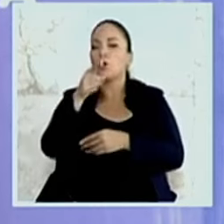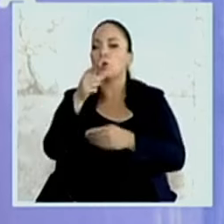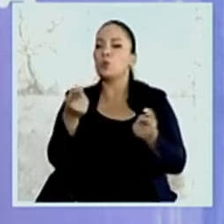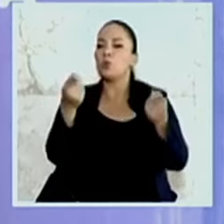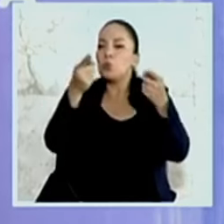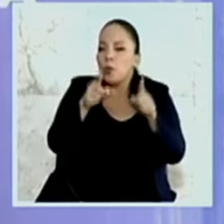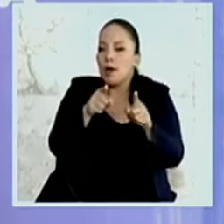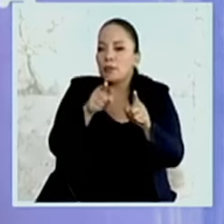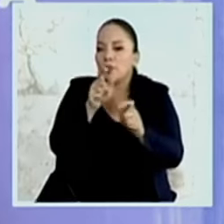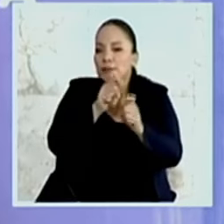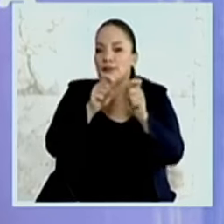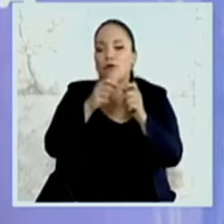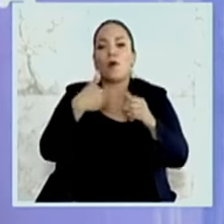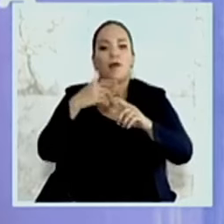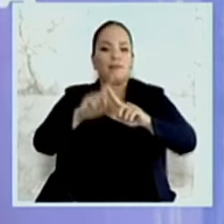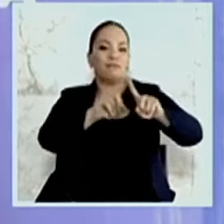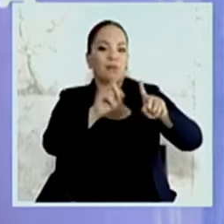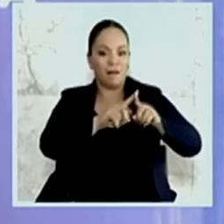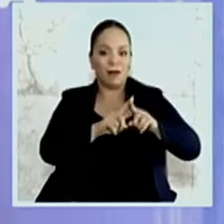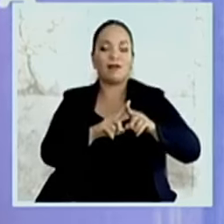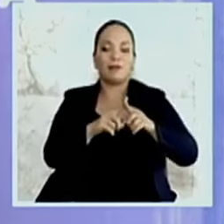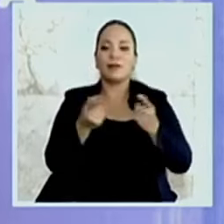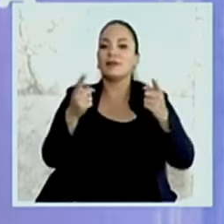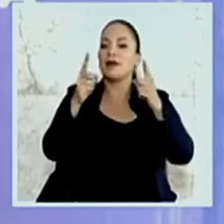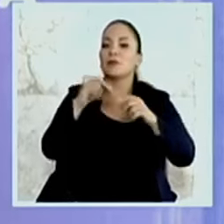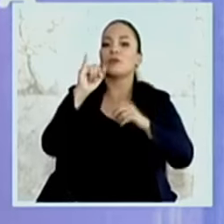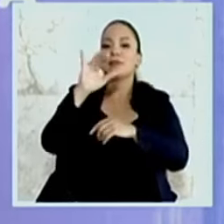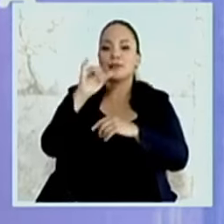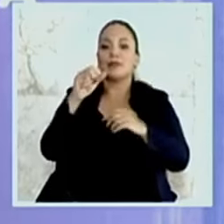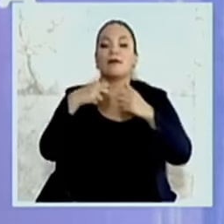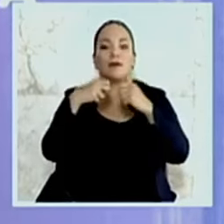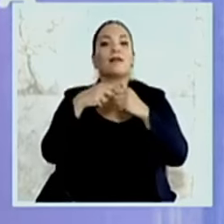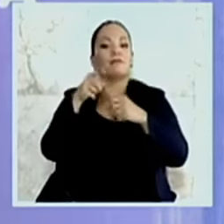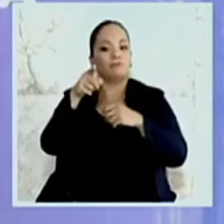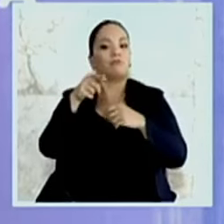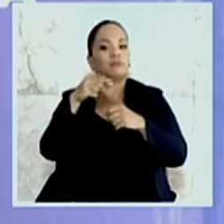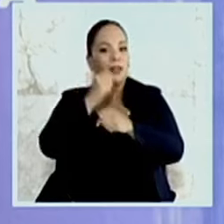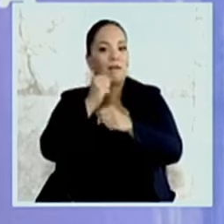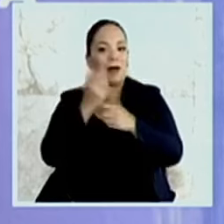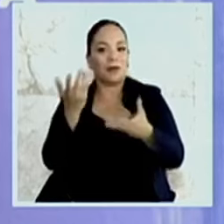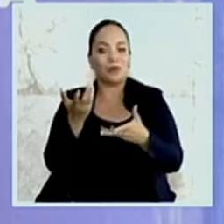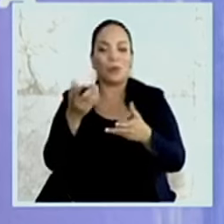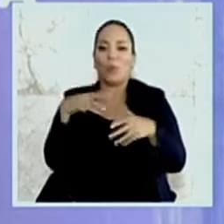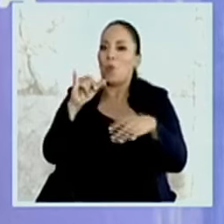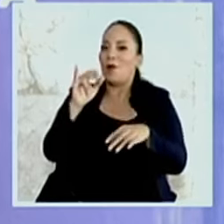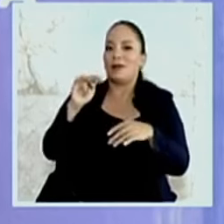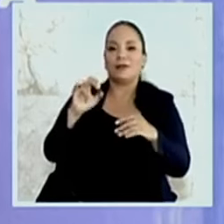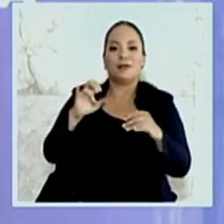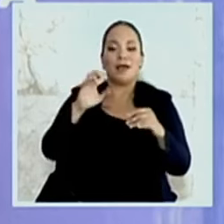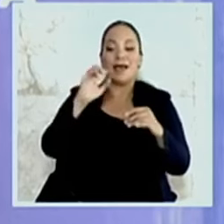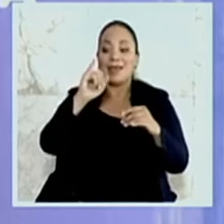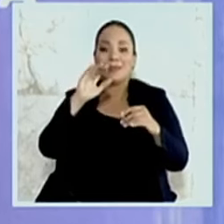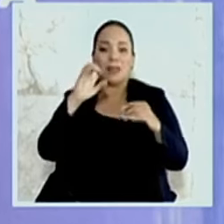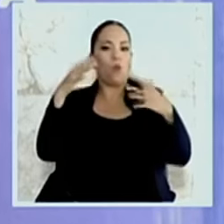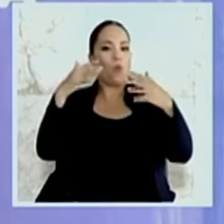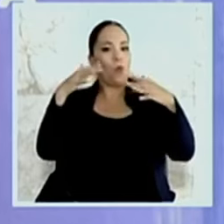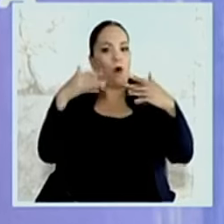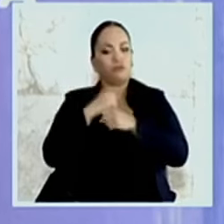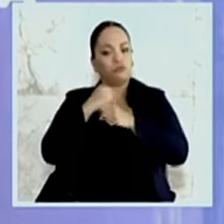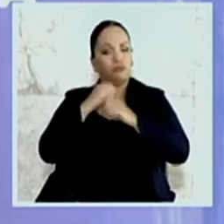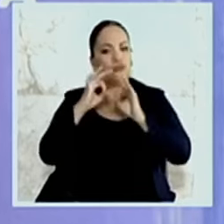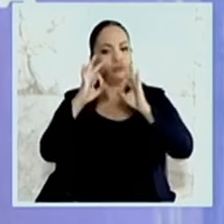la Riviera de Coto, en Pavón de Golfito, es un caso específico. Hay muchos